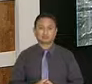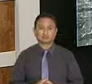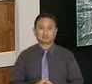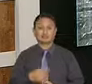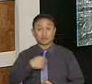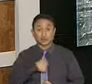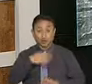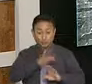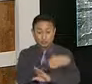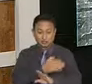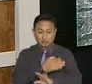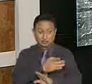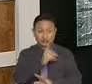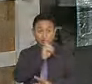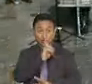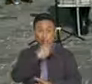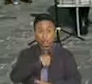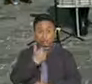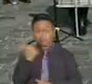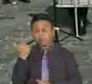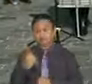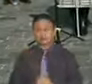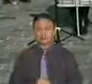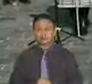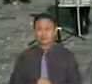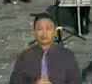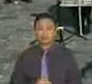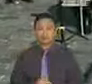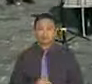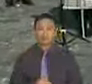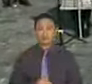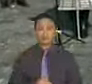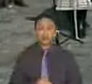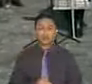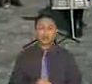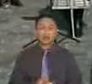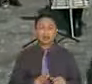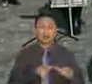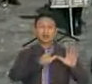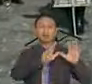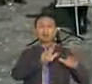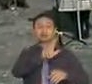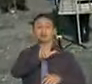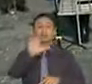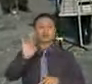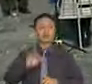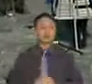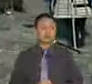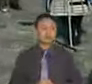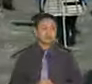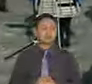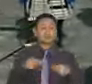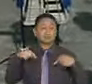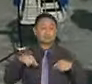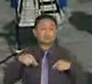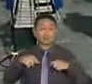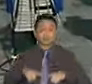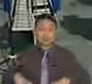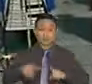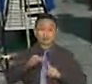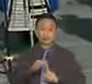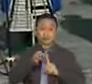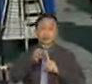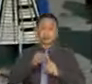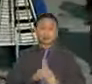pero sí tengo cantantes aquí ocho de la mañana treinta y ocho minutos estamos con mucha alegría aquí en el en uno de los puntos principales